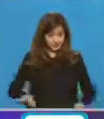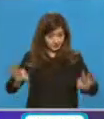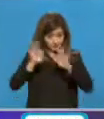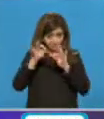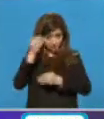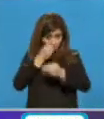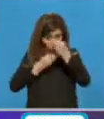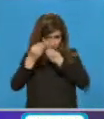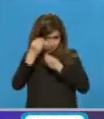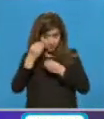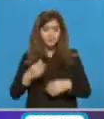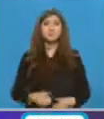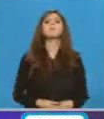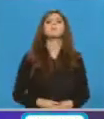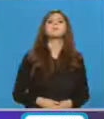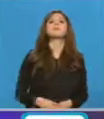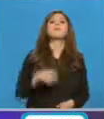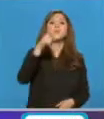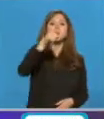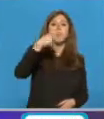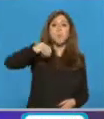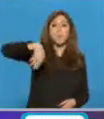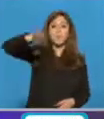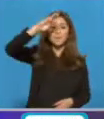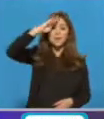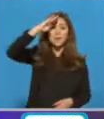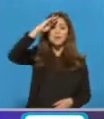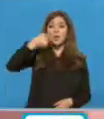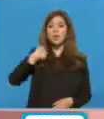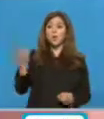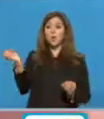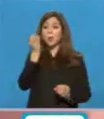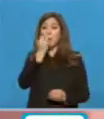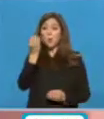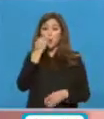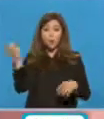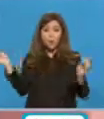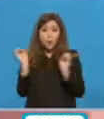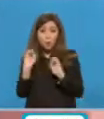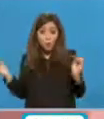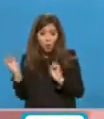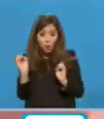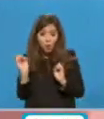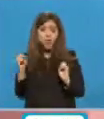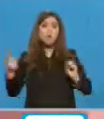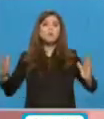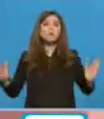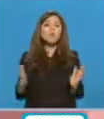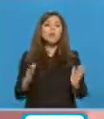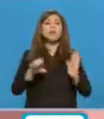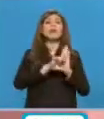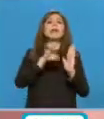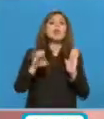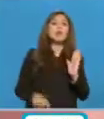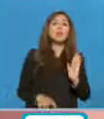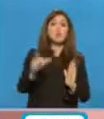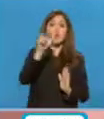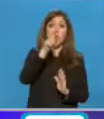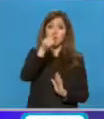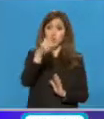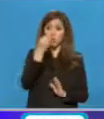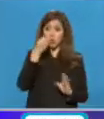Lejos de pensar que dejar de comer te va a ayudar a bajar de peso, es todo lo contrario. El cuerpo es muy sabio y cuando no comes, ahorra. Porque